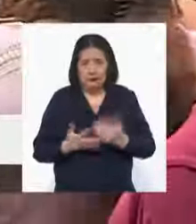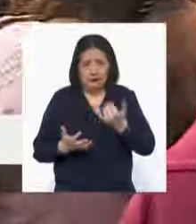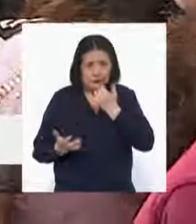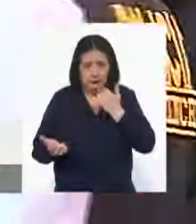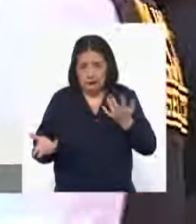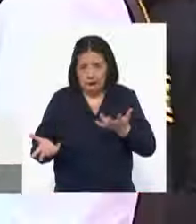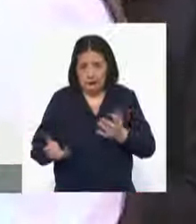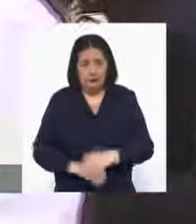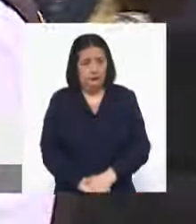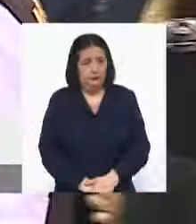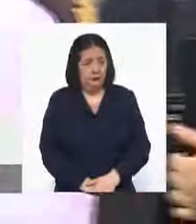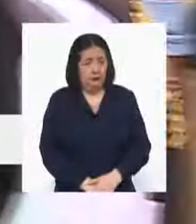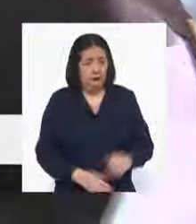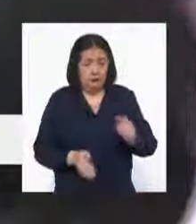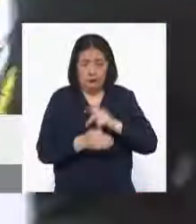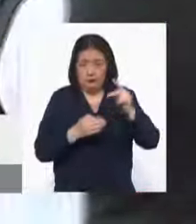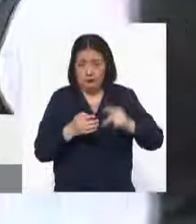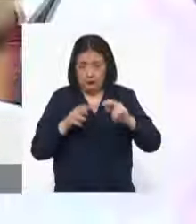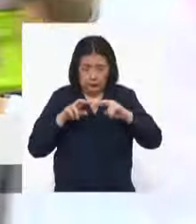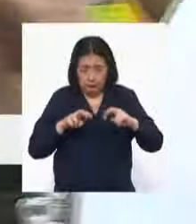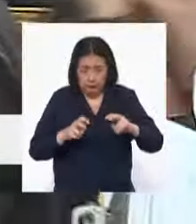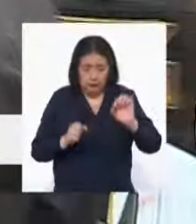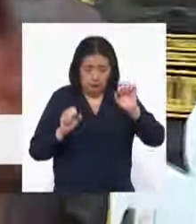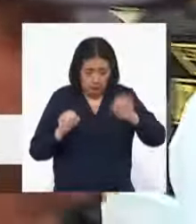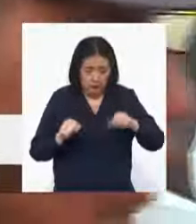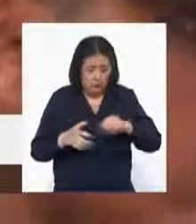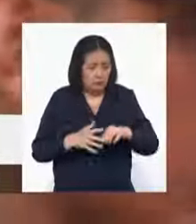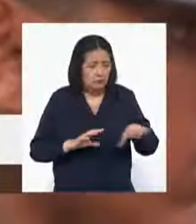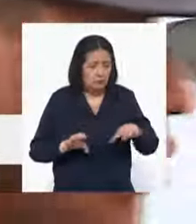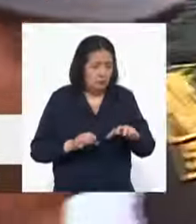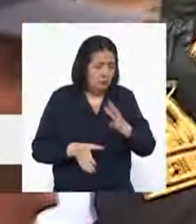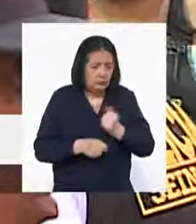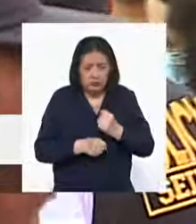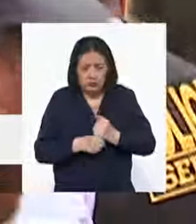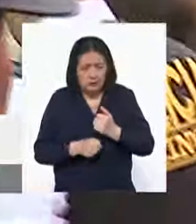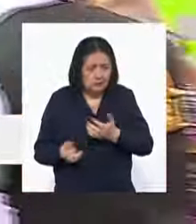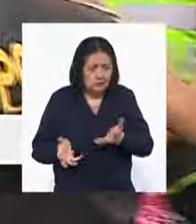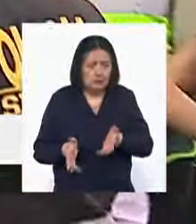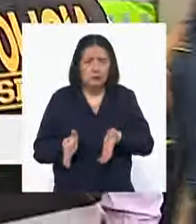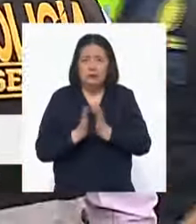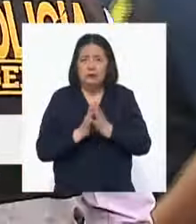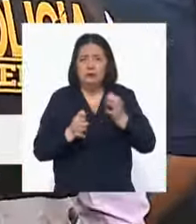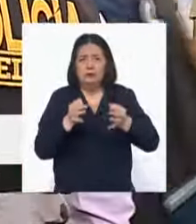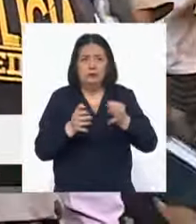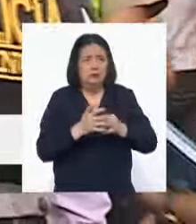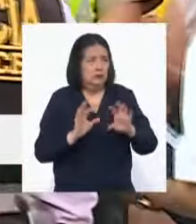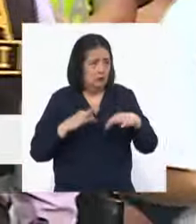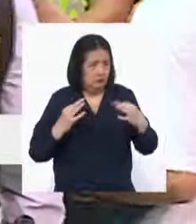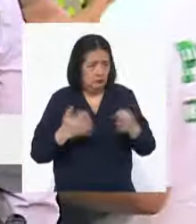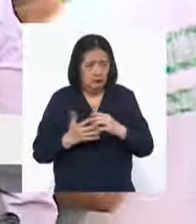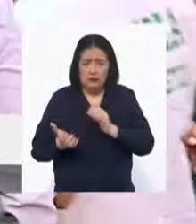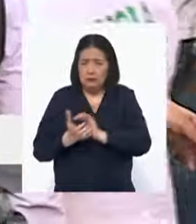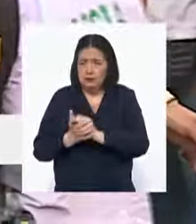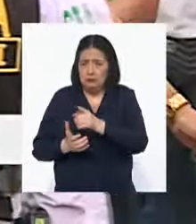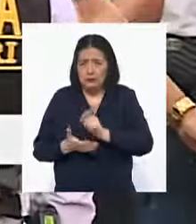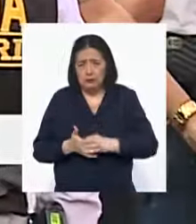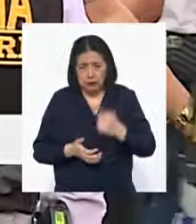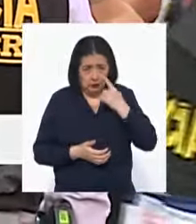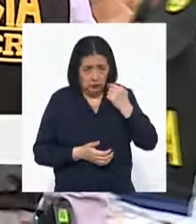caso. Peritos de criminalística realizaron las diligencias correspondientes ante el pedido de justicia de familiares y amigos de